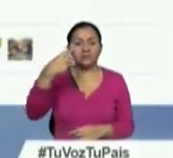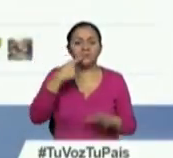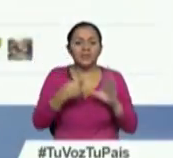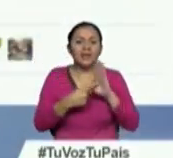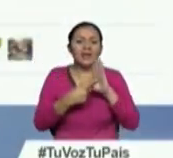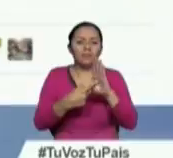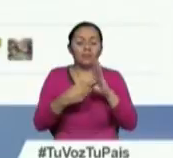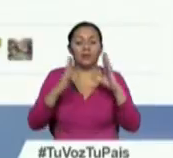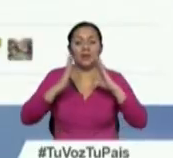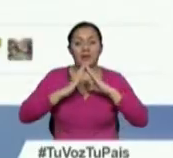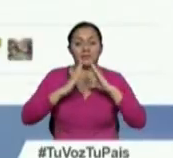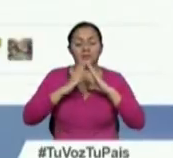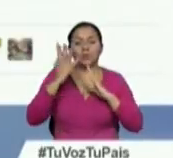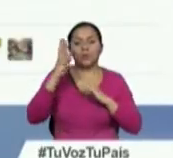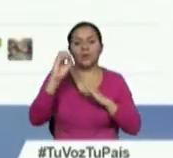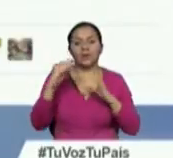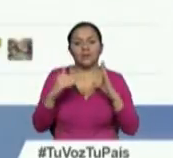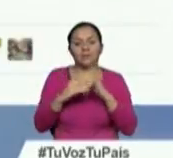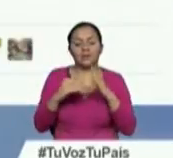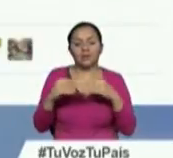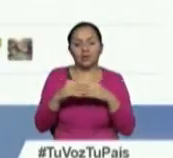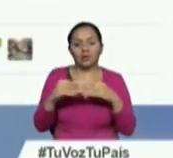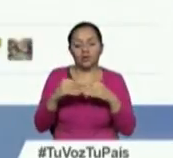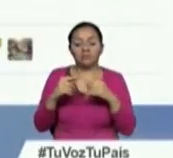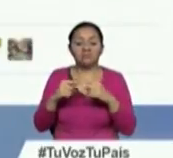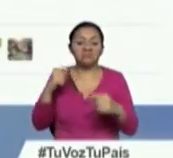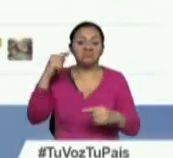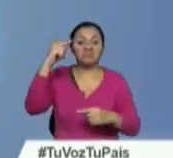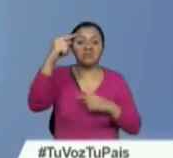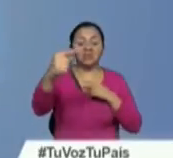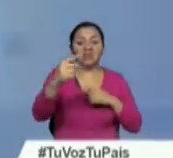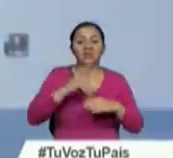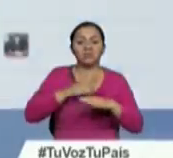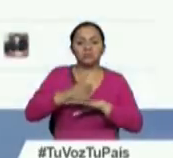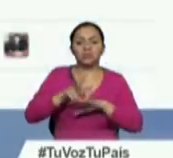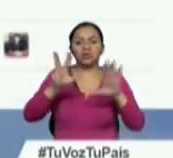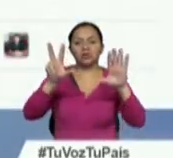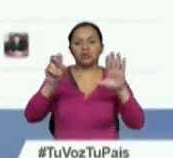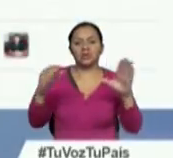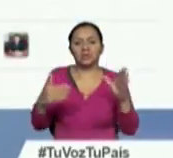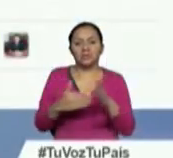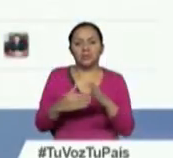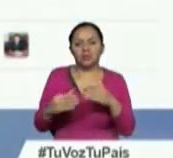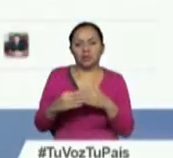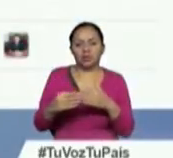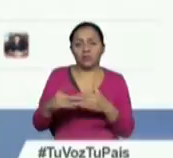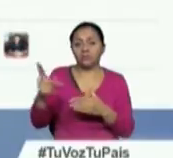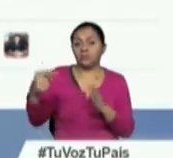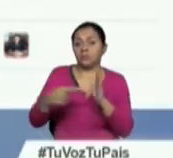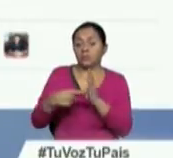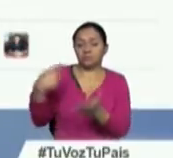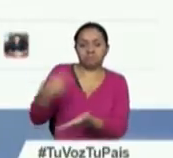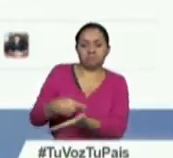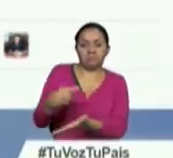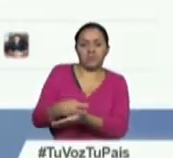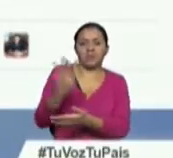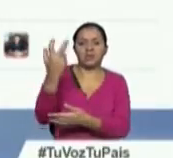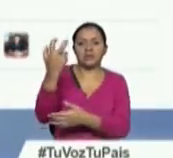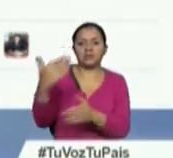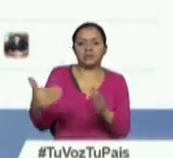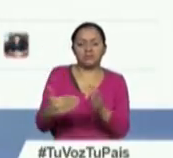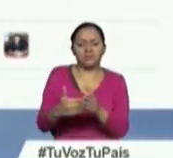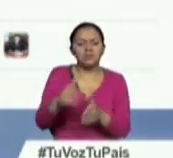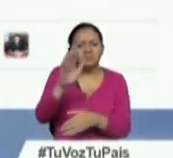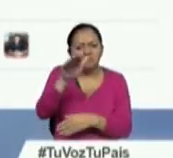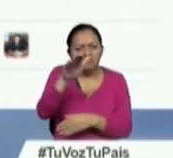40.000, que años más tarde se vende por 80.000 y que debería tributar más de 13.000 por la nueva ley. Lo que no dijo es que años